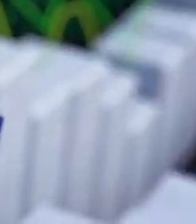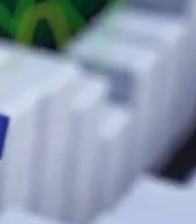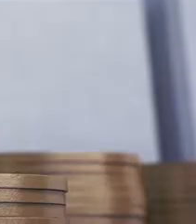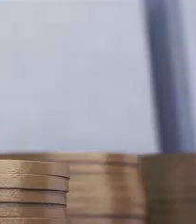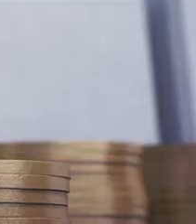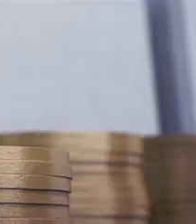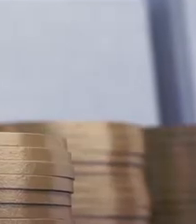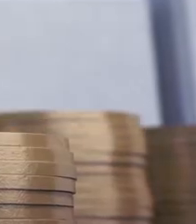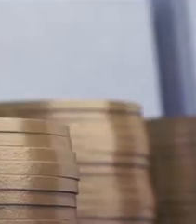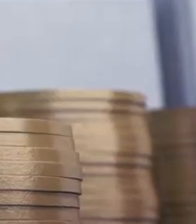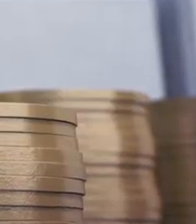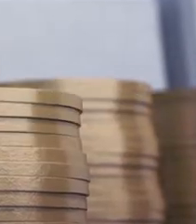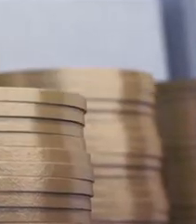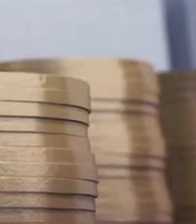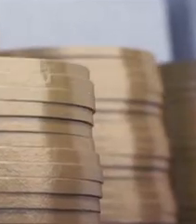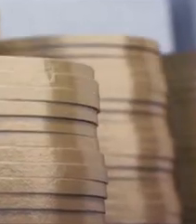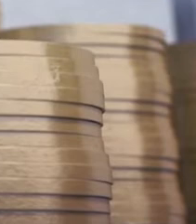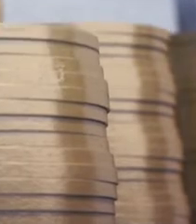Música